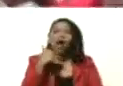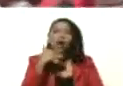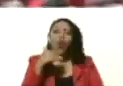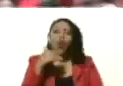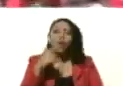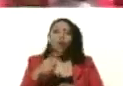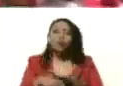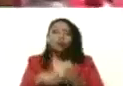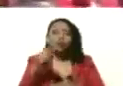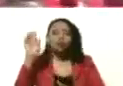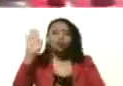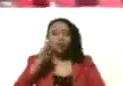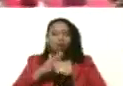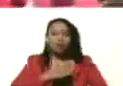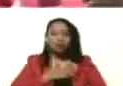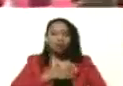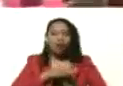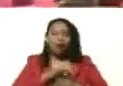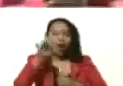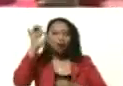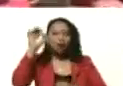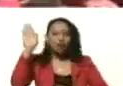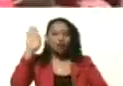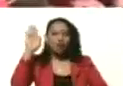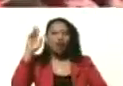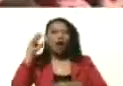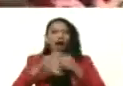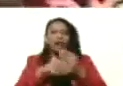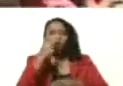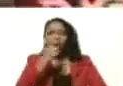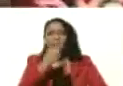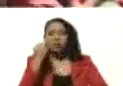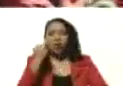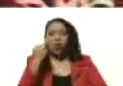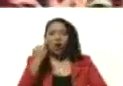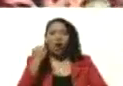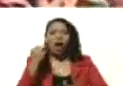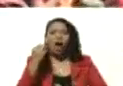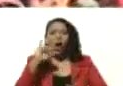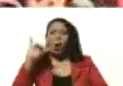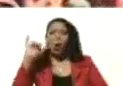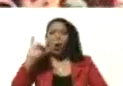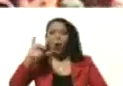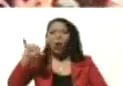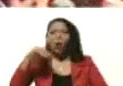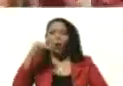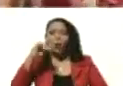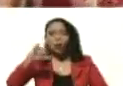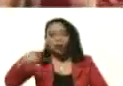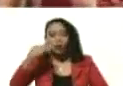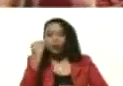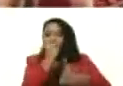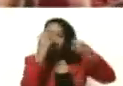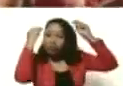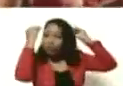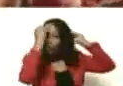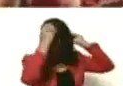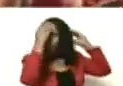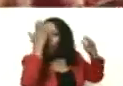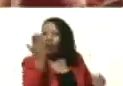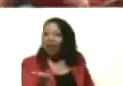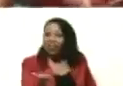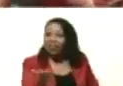¿Han jurado así con el alma? ¿Han hecho promesas? Por ejemplo, ¿le han hecho promesas a José Gregorio Hernández? ¿No le han